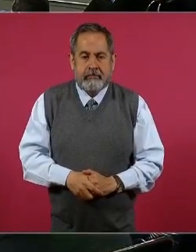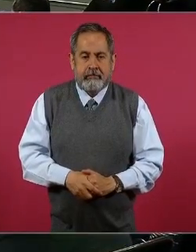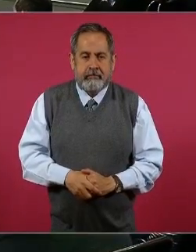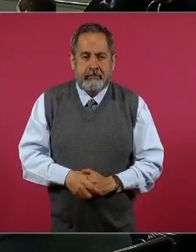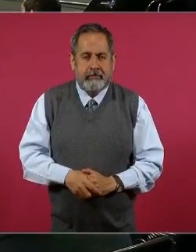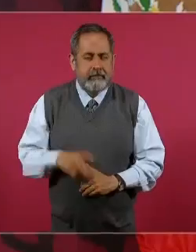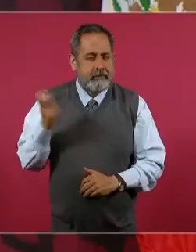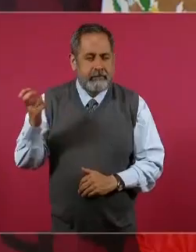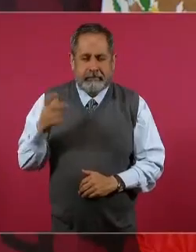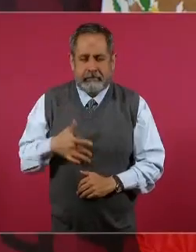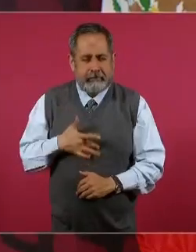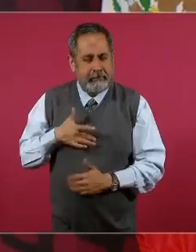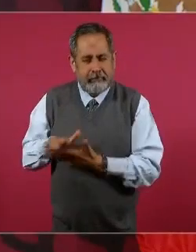Ese es el humanismo mexicano.